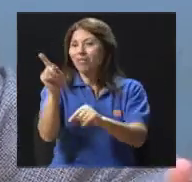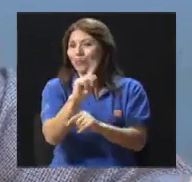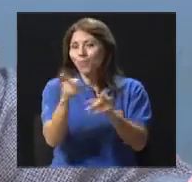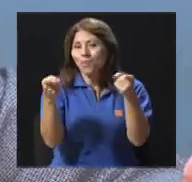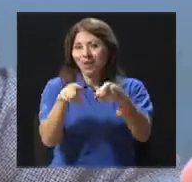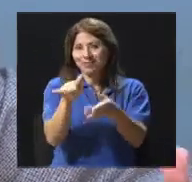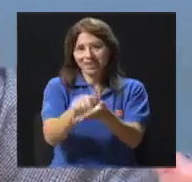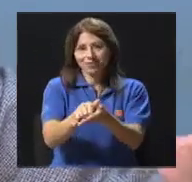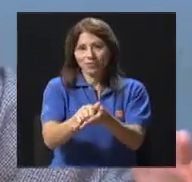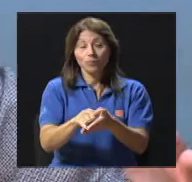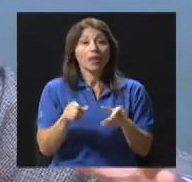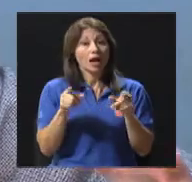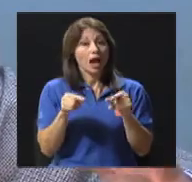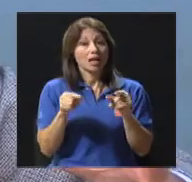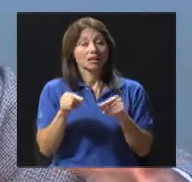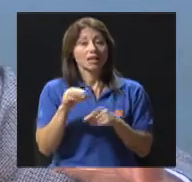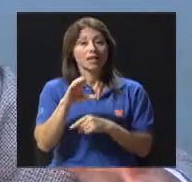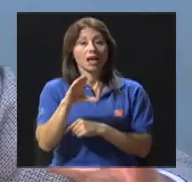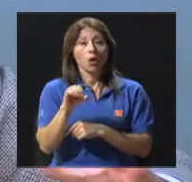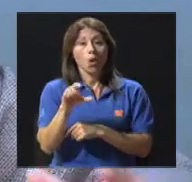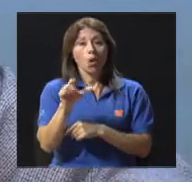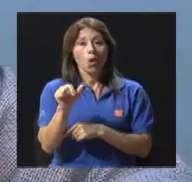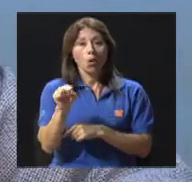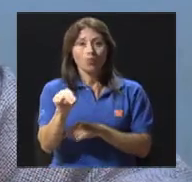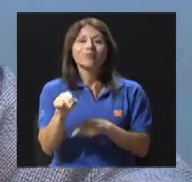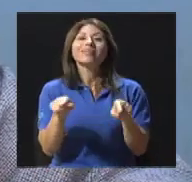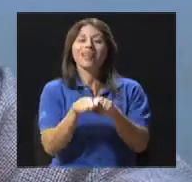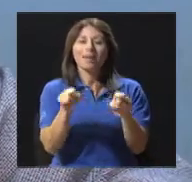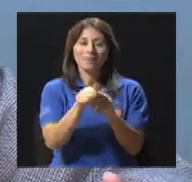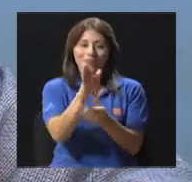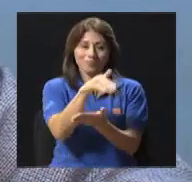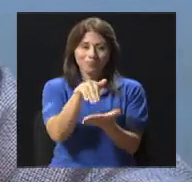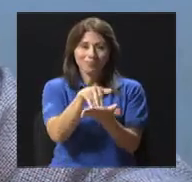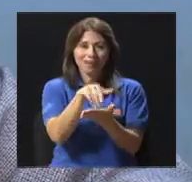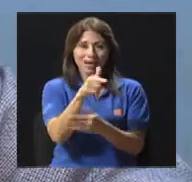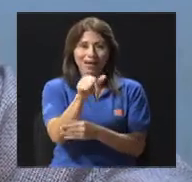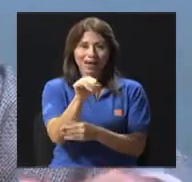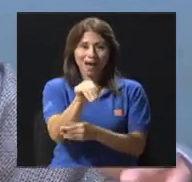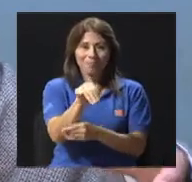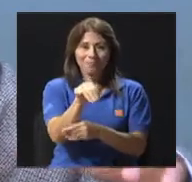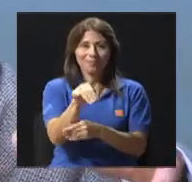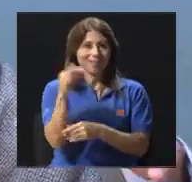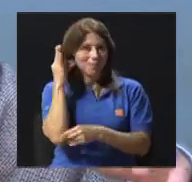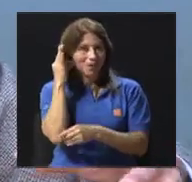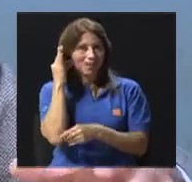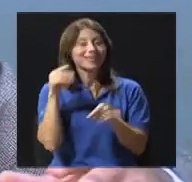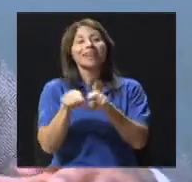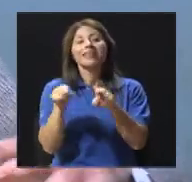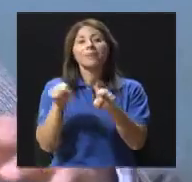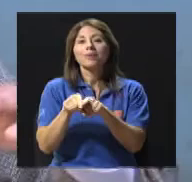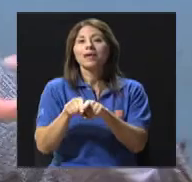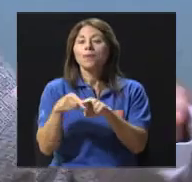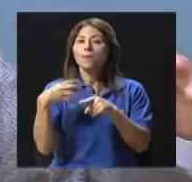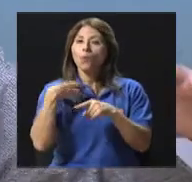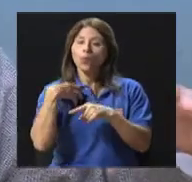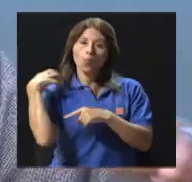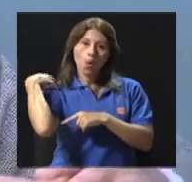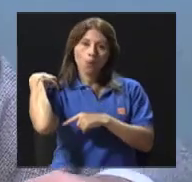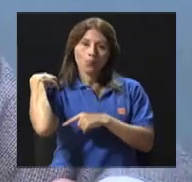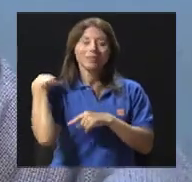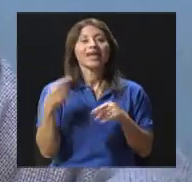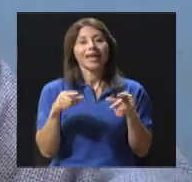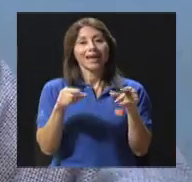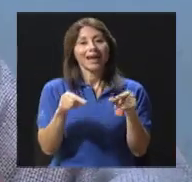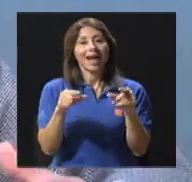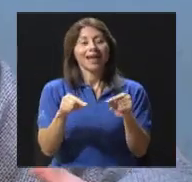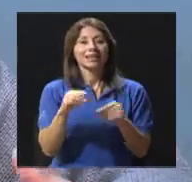El cáncer de colon también se ubica en el gran área metropolitana en las mujeres, y el cáncer de pulmón. El cáncer de cuello uterino tiene un comportamiento a